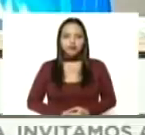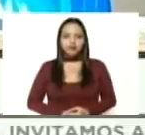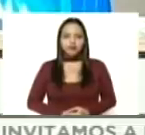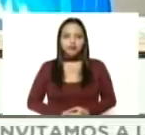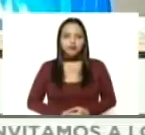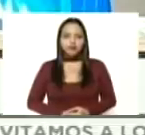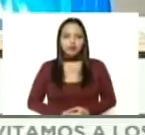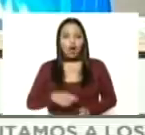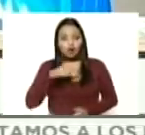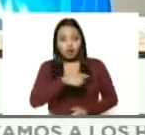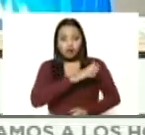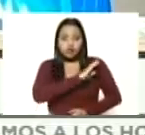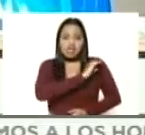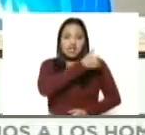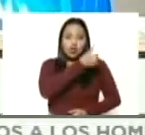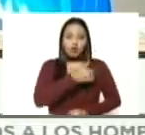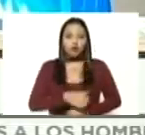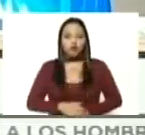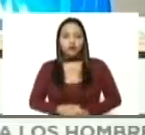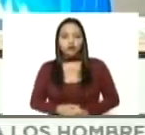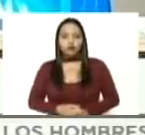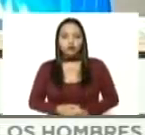a usted como director ejecutivo